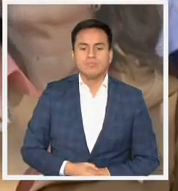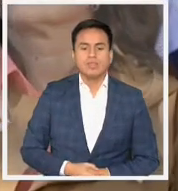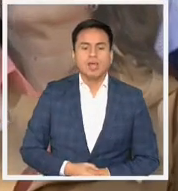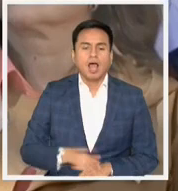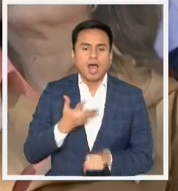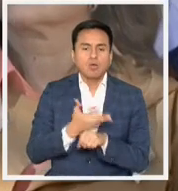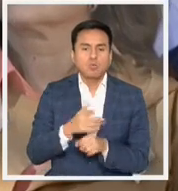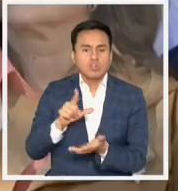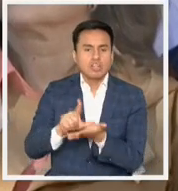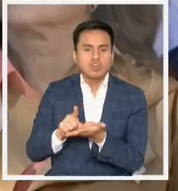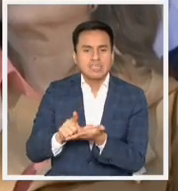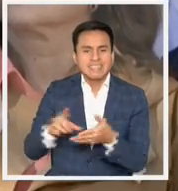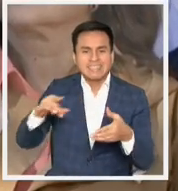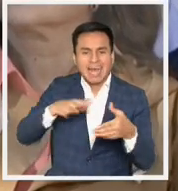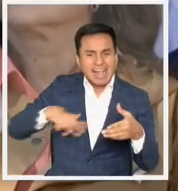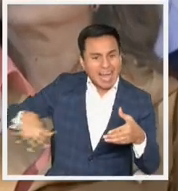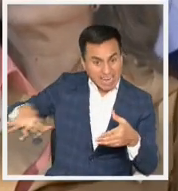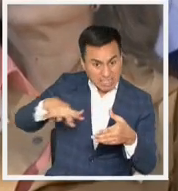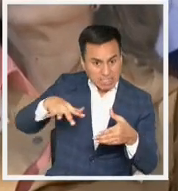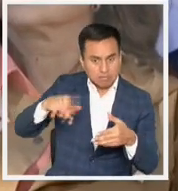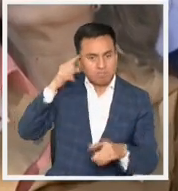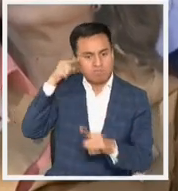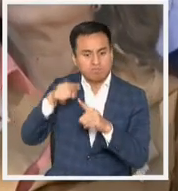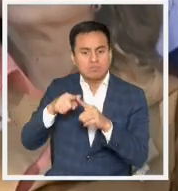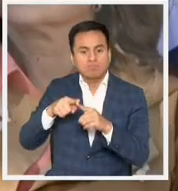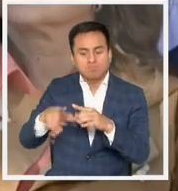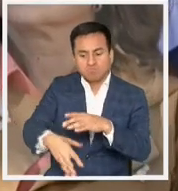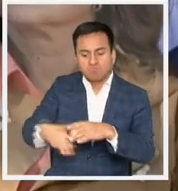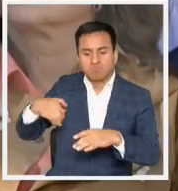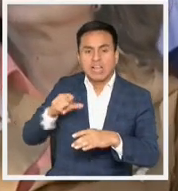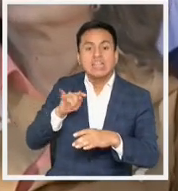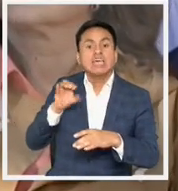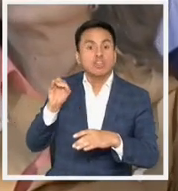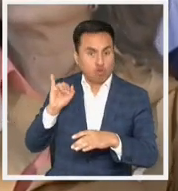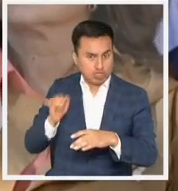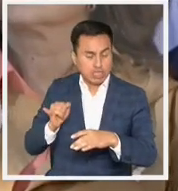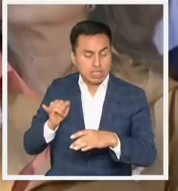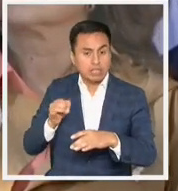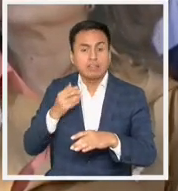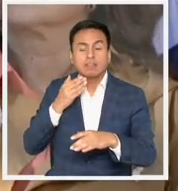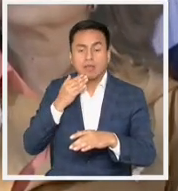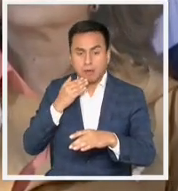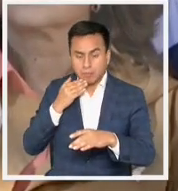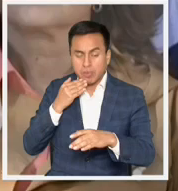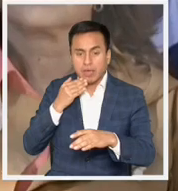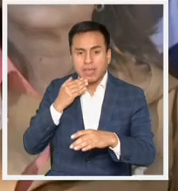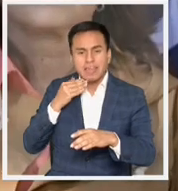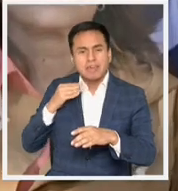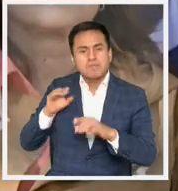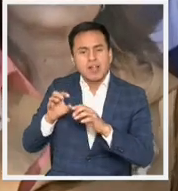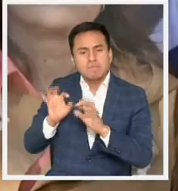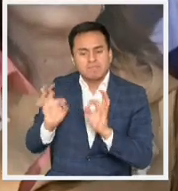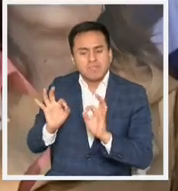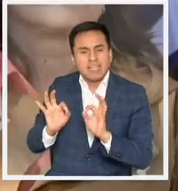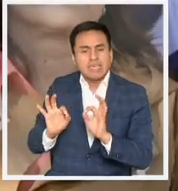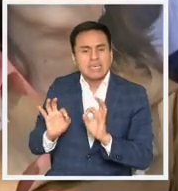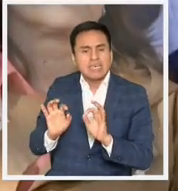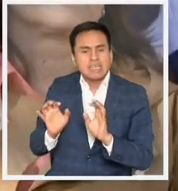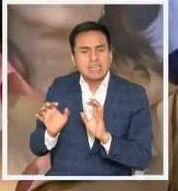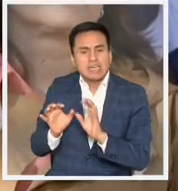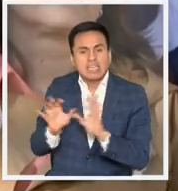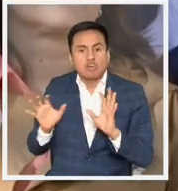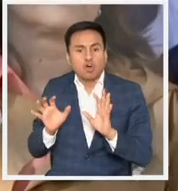haya un sector de los salares que esté destinado a la extracción del litio, que además es un mineral crítico en la